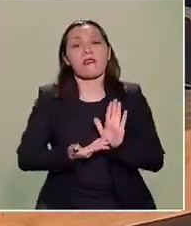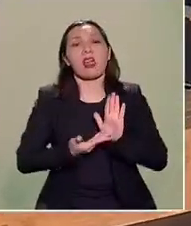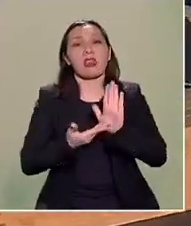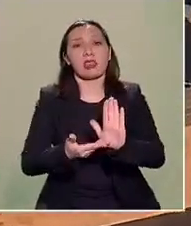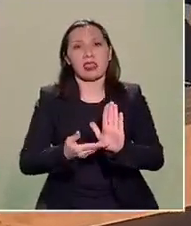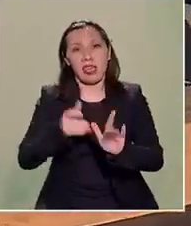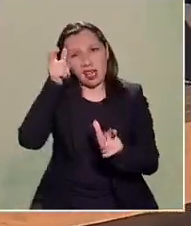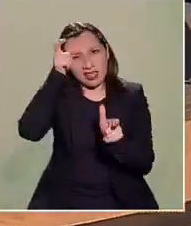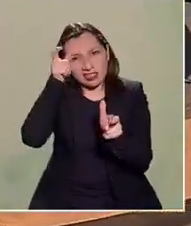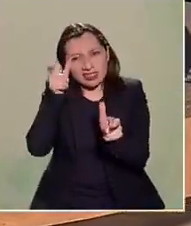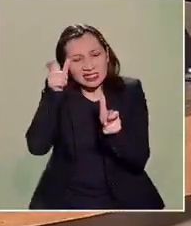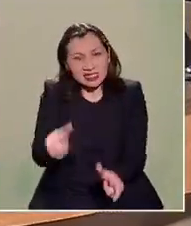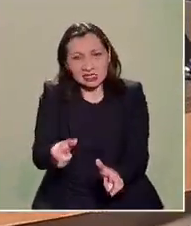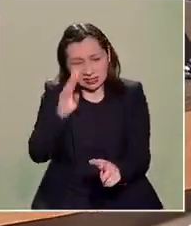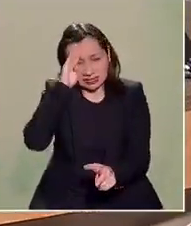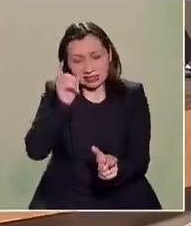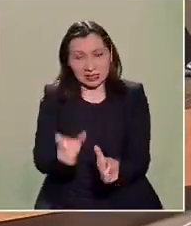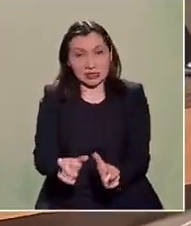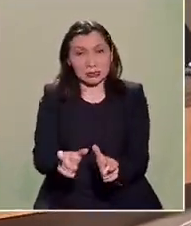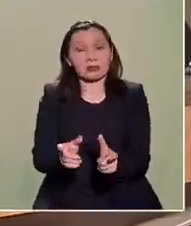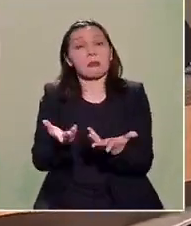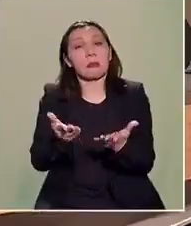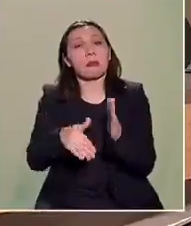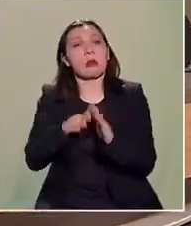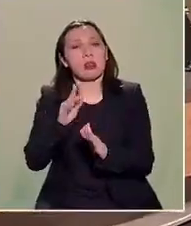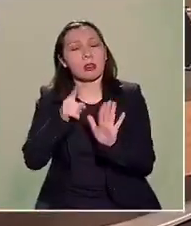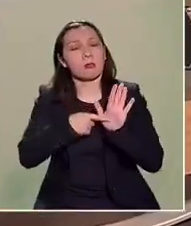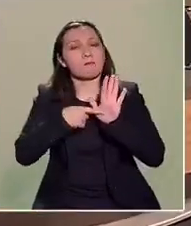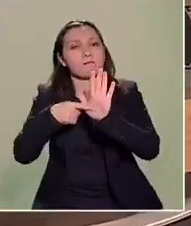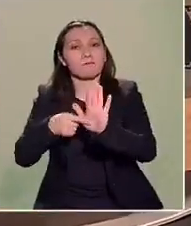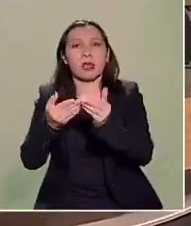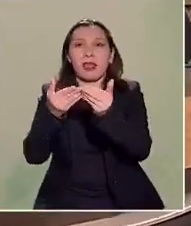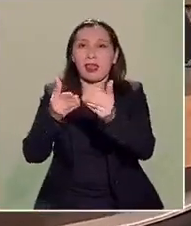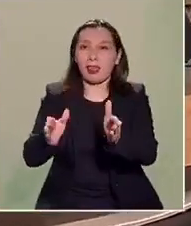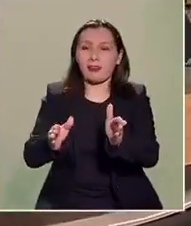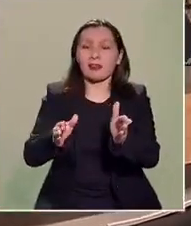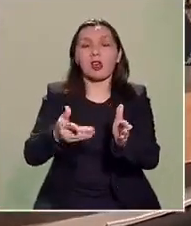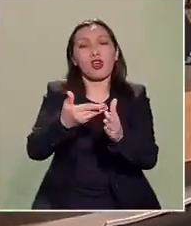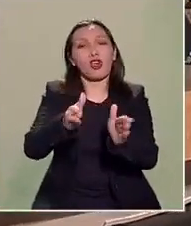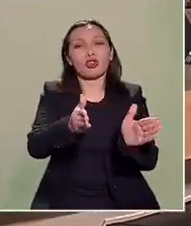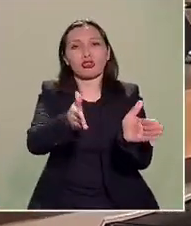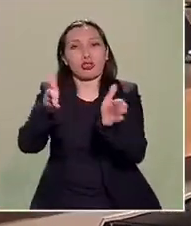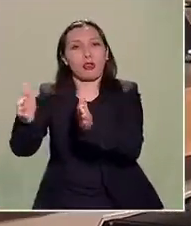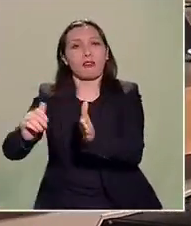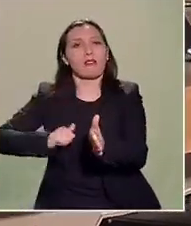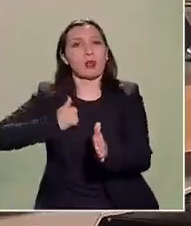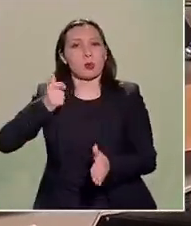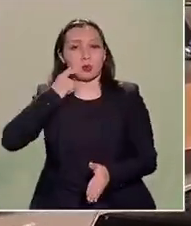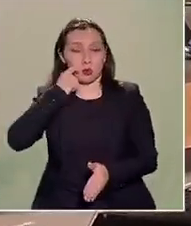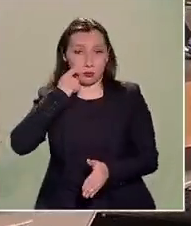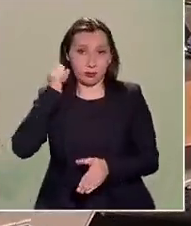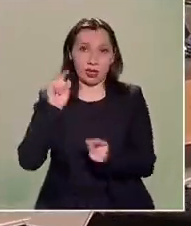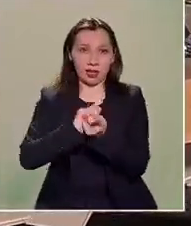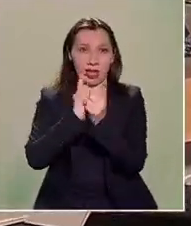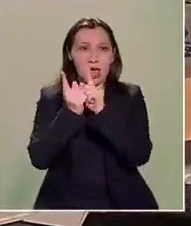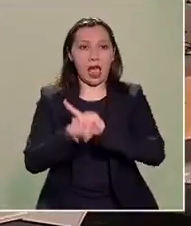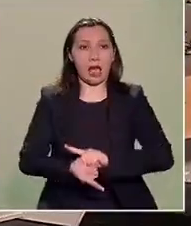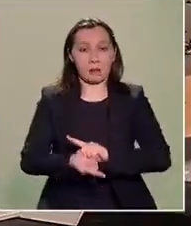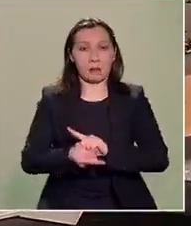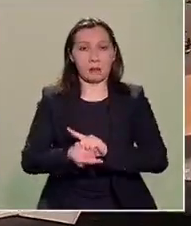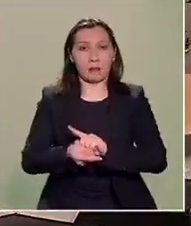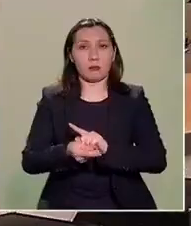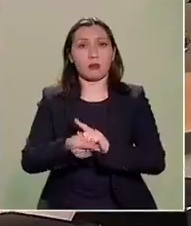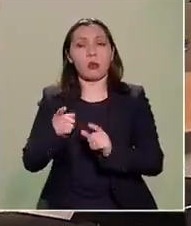altanería y quiere revela también una dimensión de la libertad y la voluntad humana de transformación